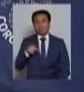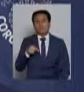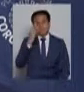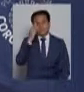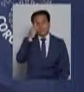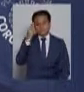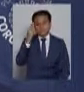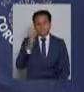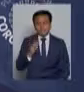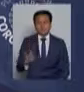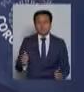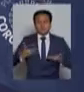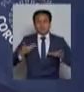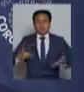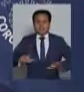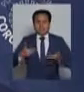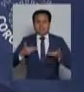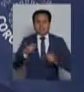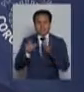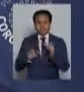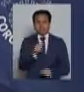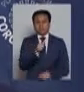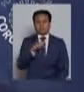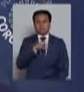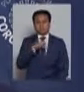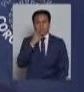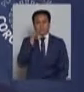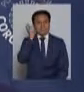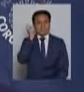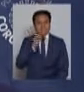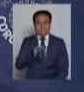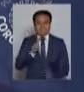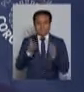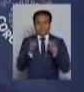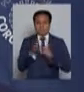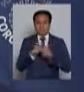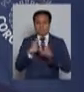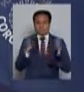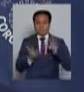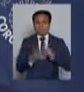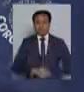hoy día y mucho ánimo a todas las chilenas y chilenos en esta crisis que afecta al mundo.